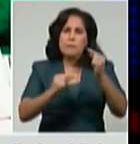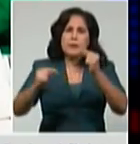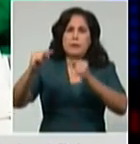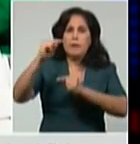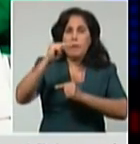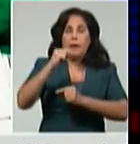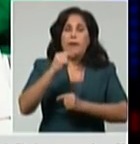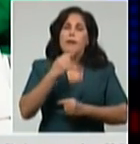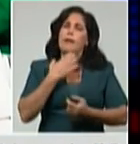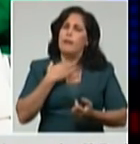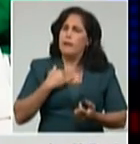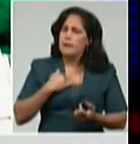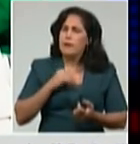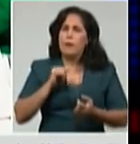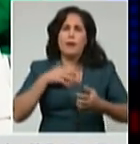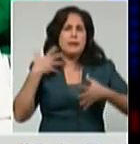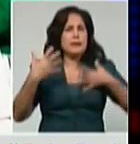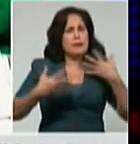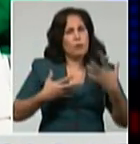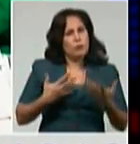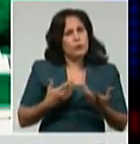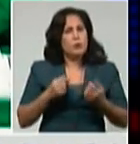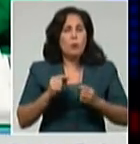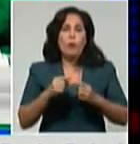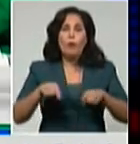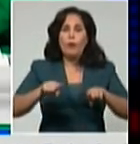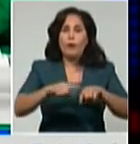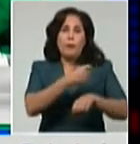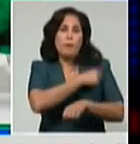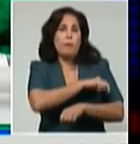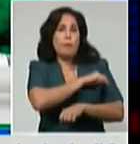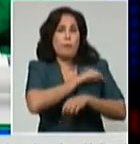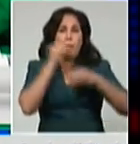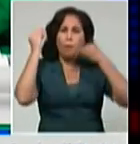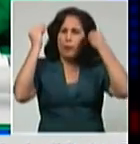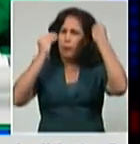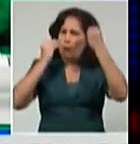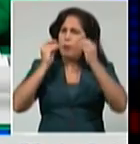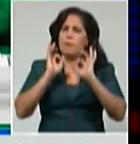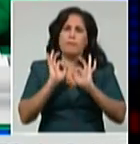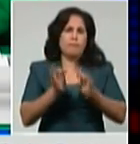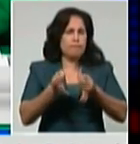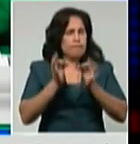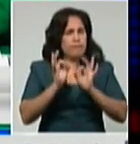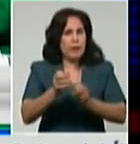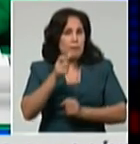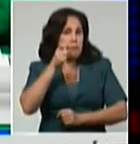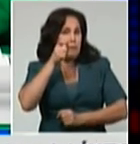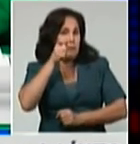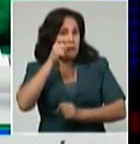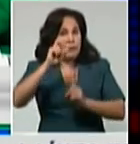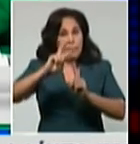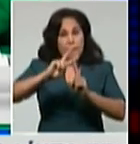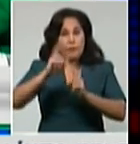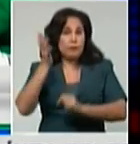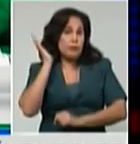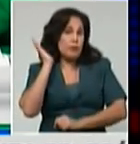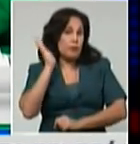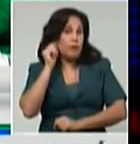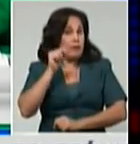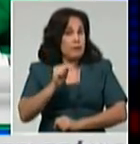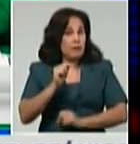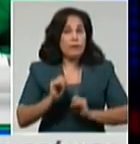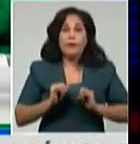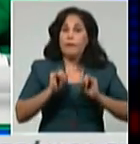satisfacción de poderle llevar a nuestra población, a todas las personas que siguen este programa, la información que